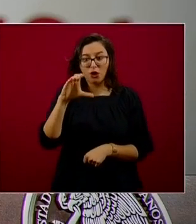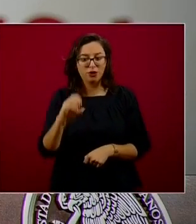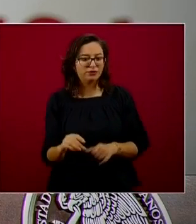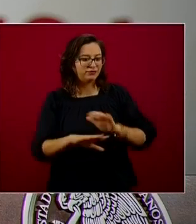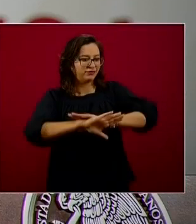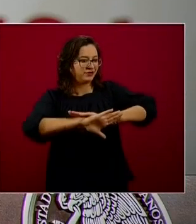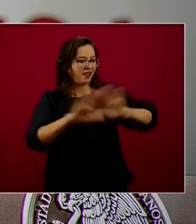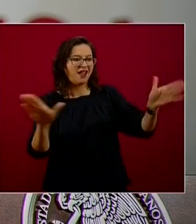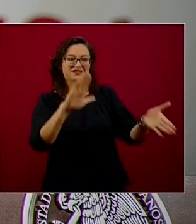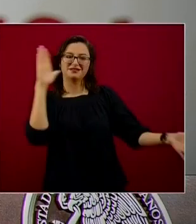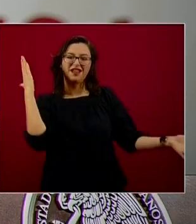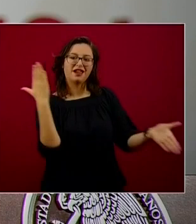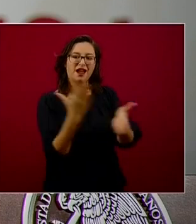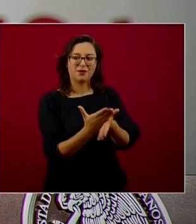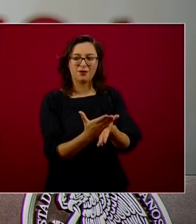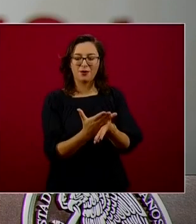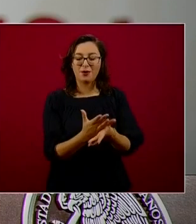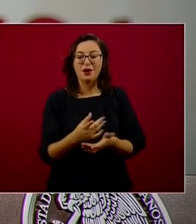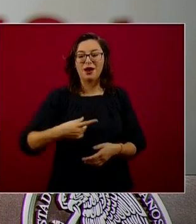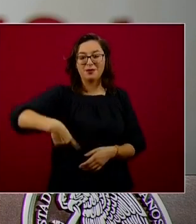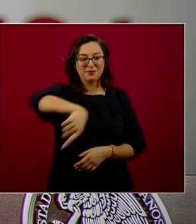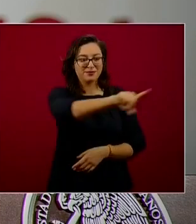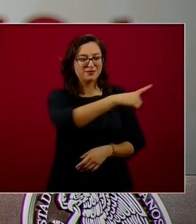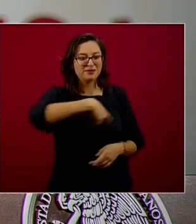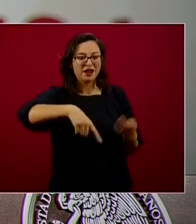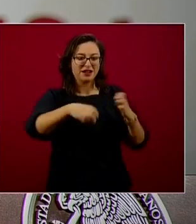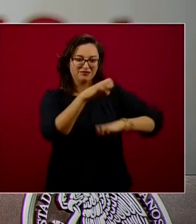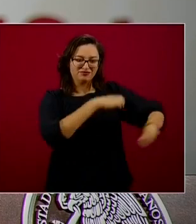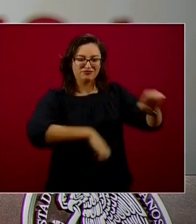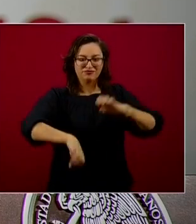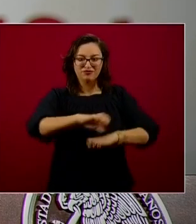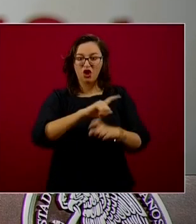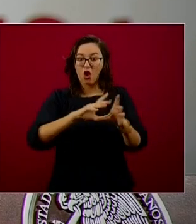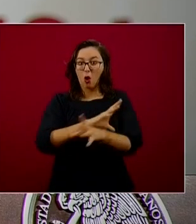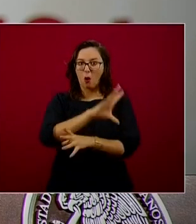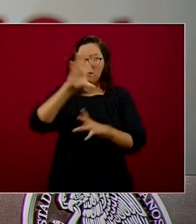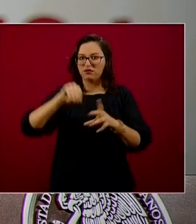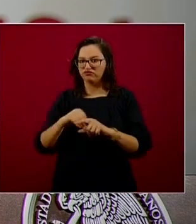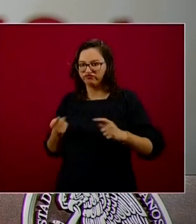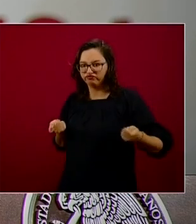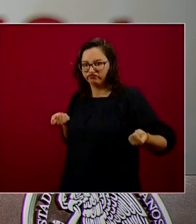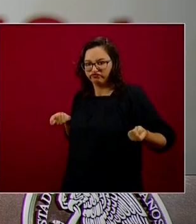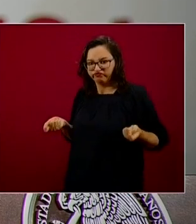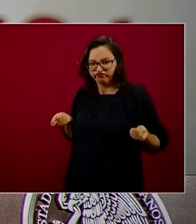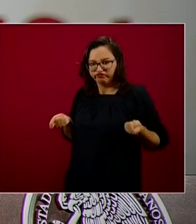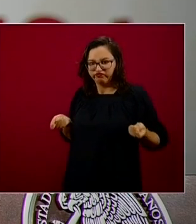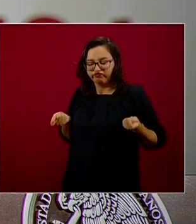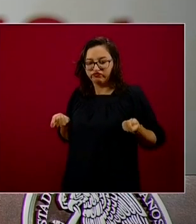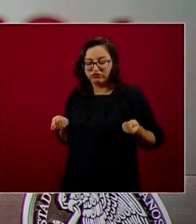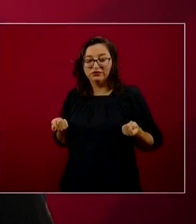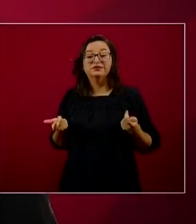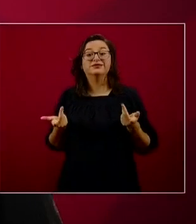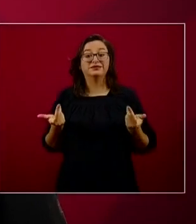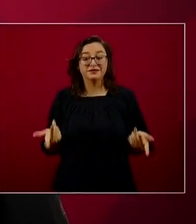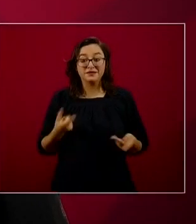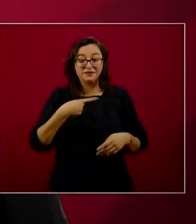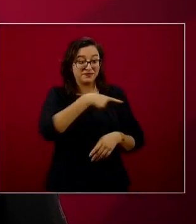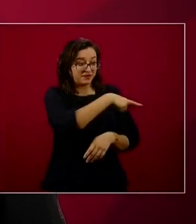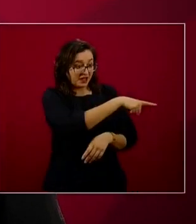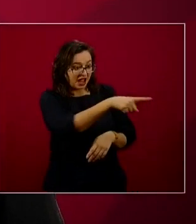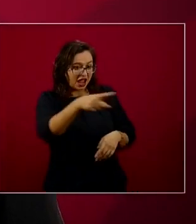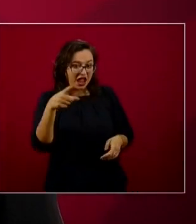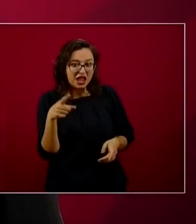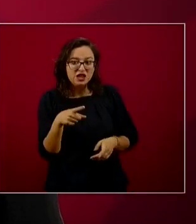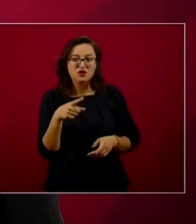empresas que tenían el control en méxico vendían a precios